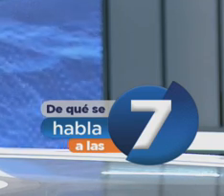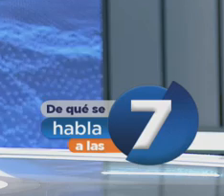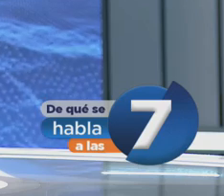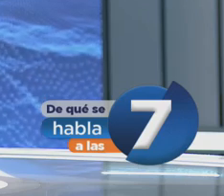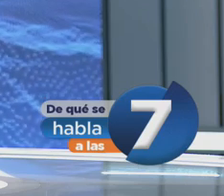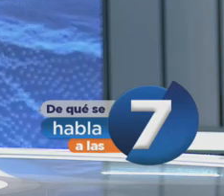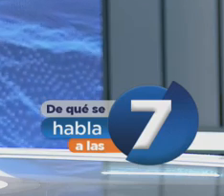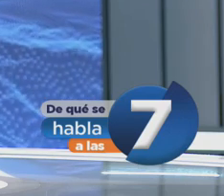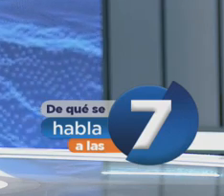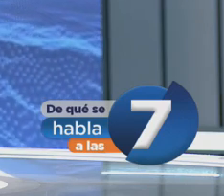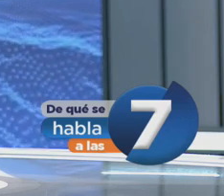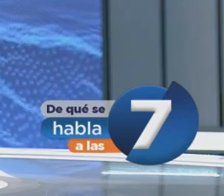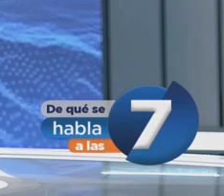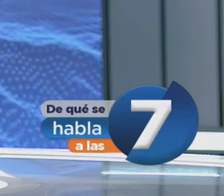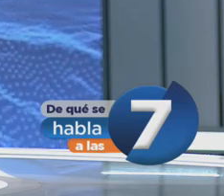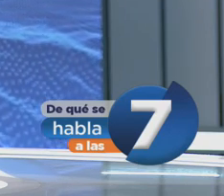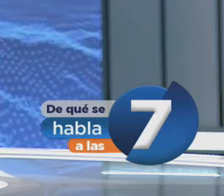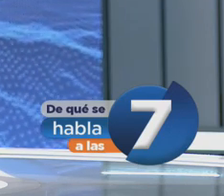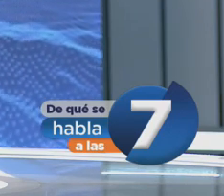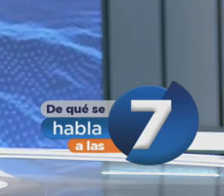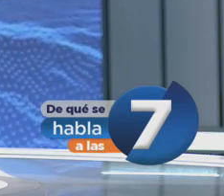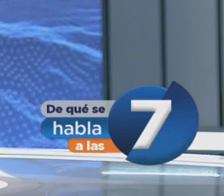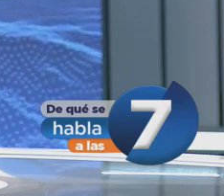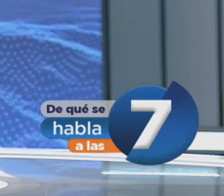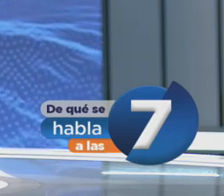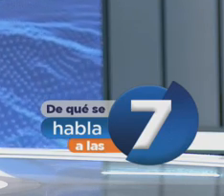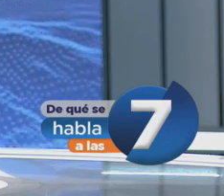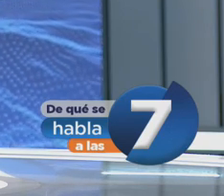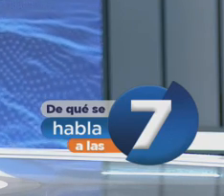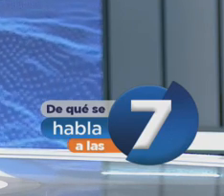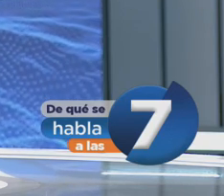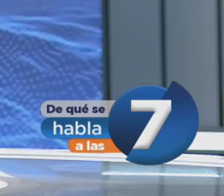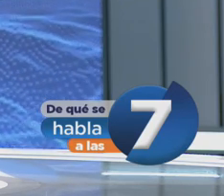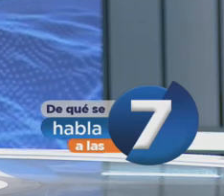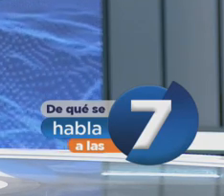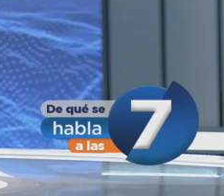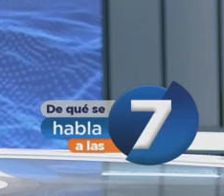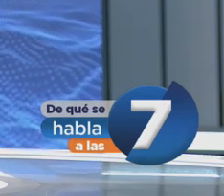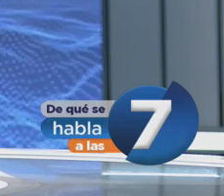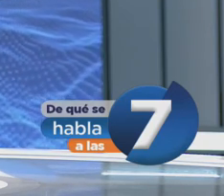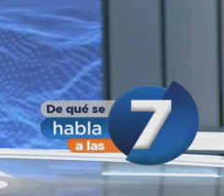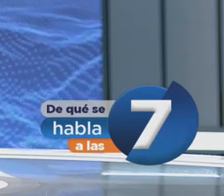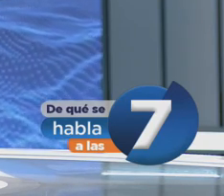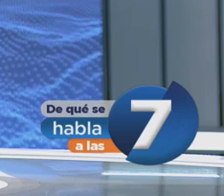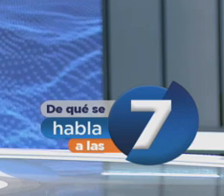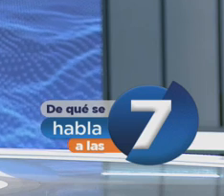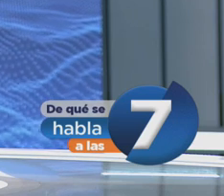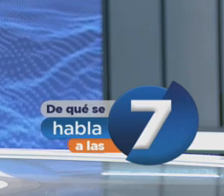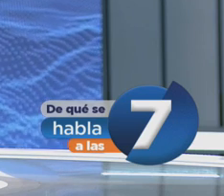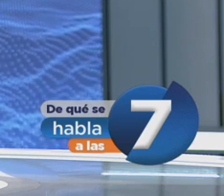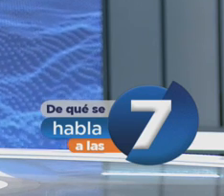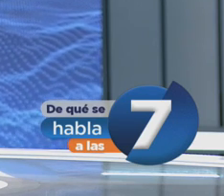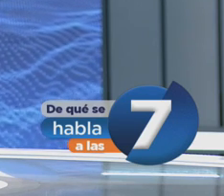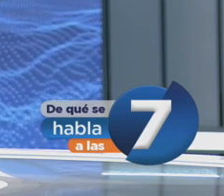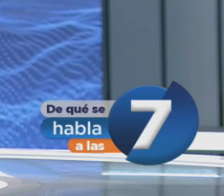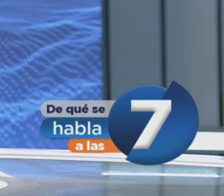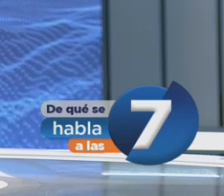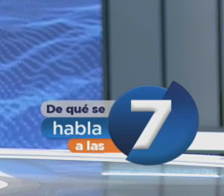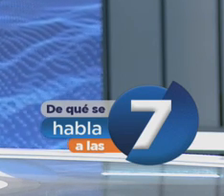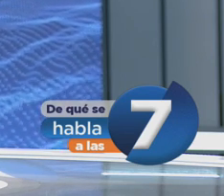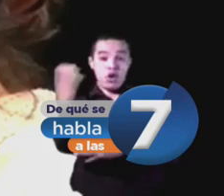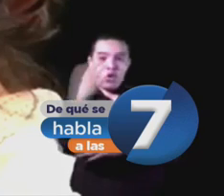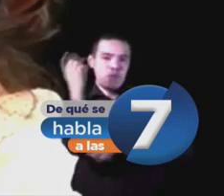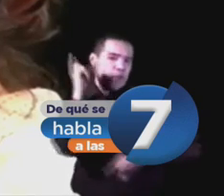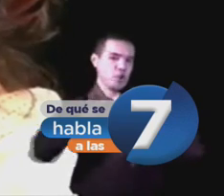Ingrid Betancourt se volvió a ver frente a frente con sus captores, que la mantuvieron secuestrada durante 6 años, 4 meses y 9